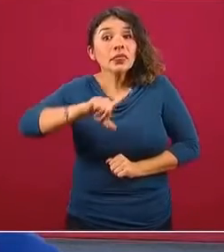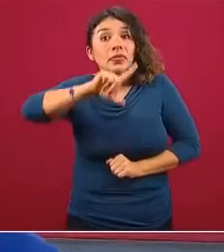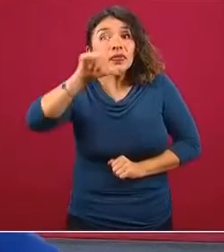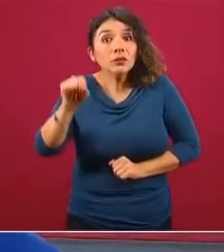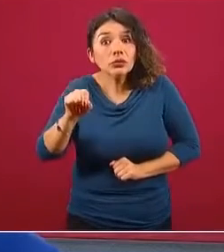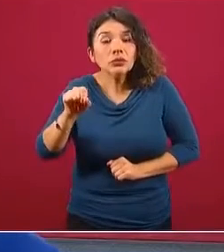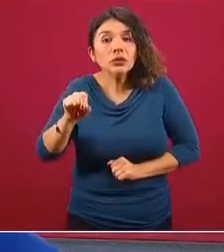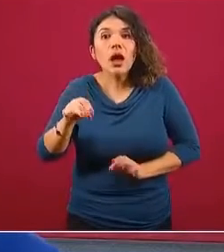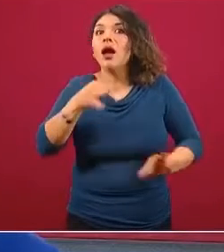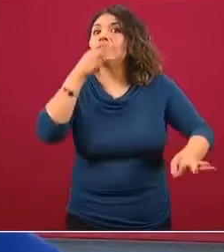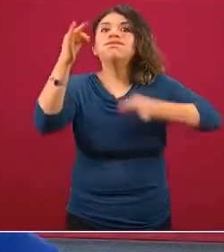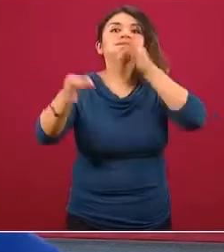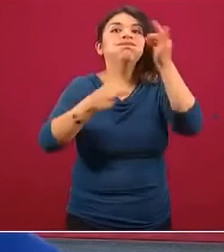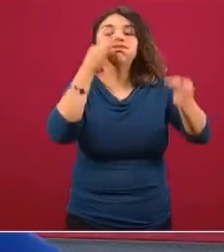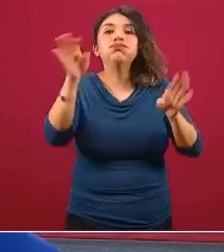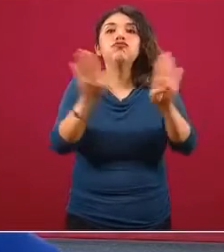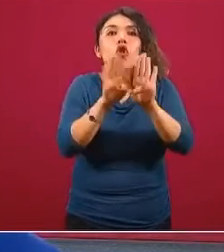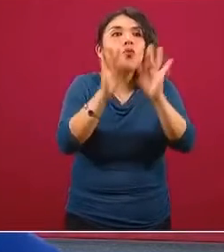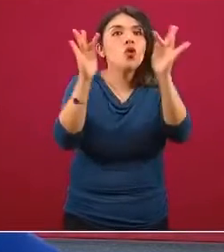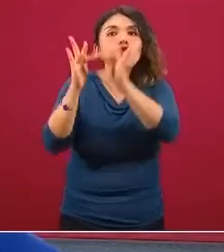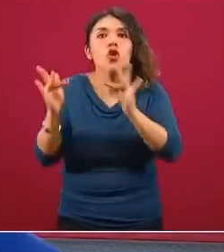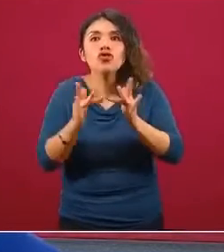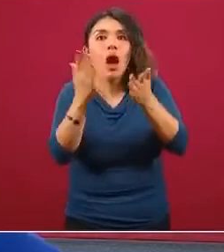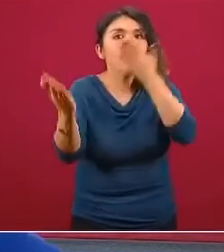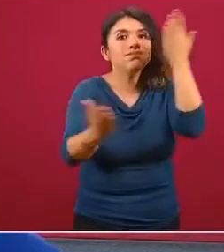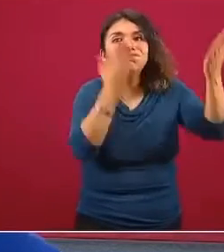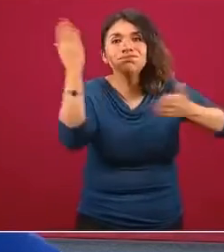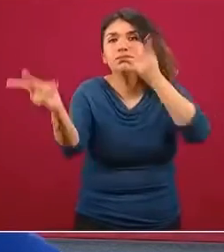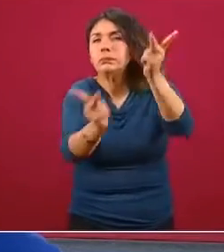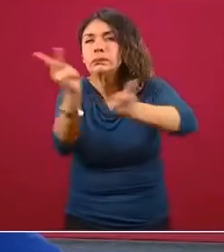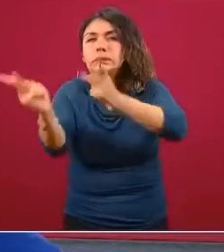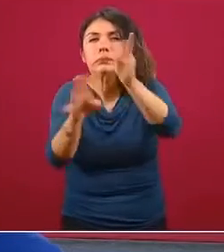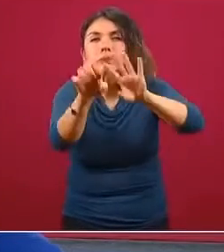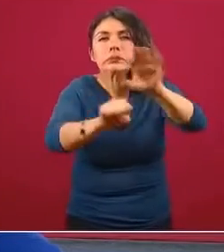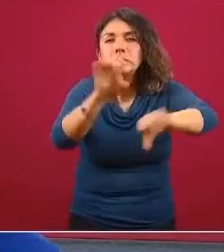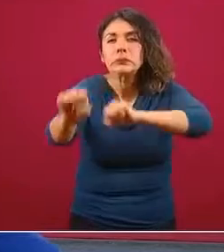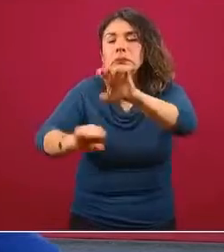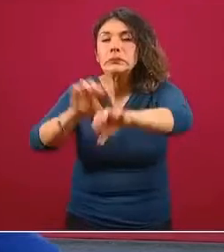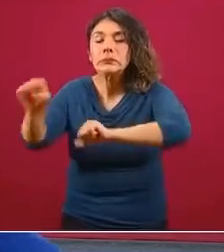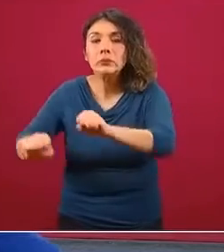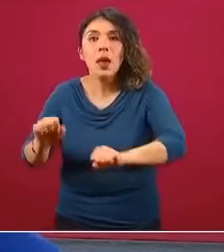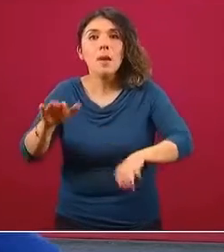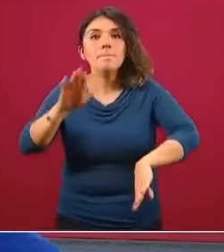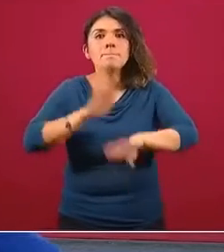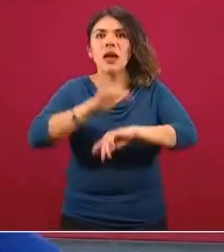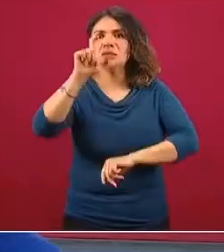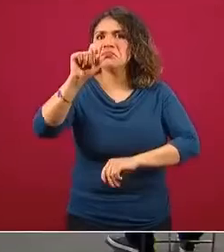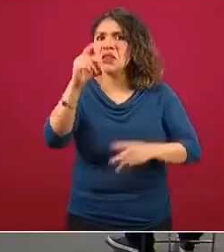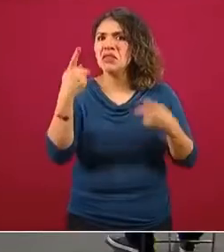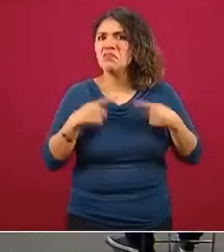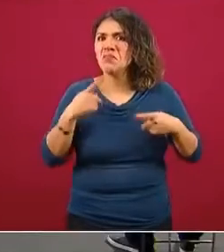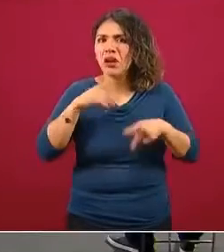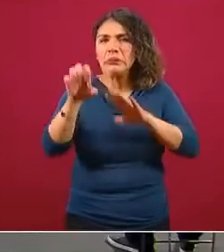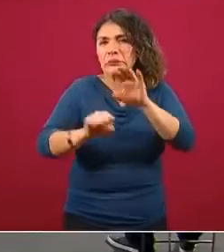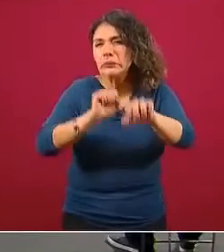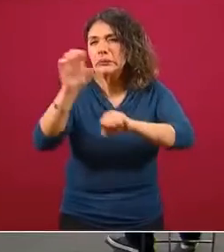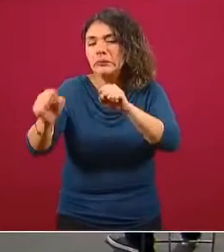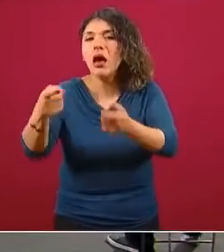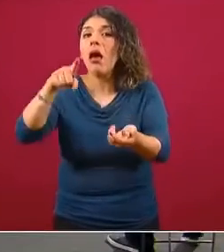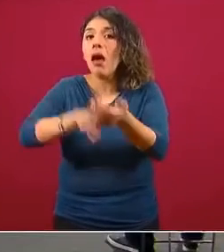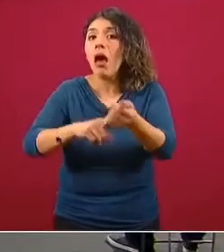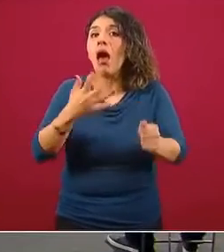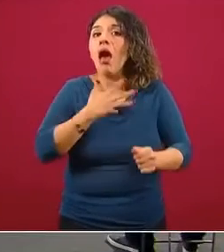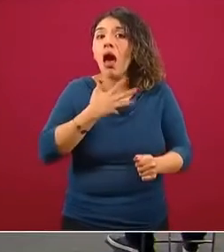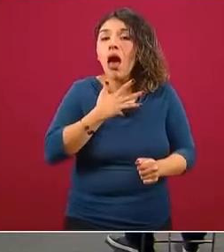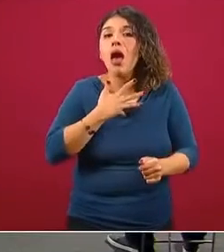Enseguida se activó un estudio de contactos y en ese estudio de contactos, que se estudiaron más de 20, estaban